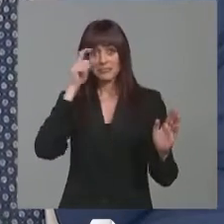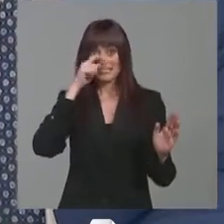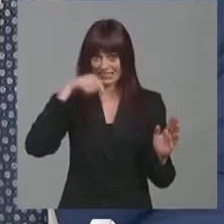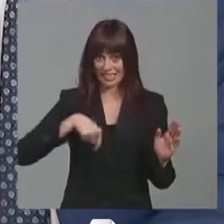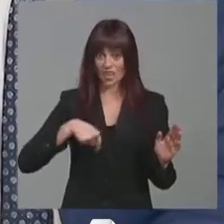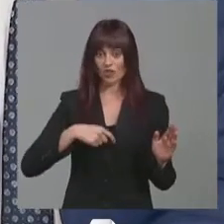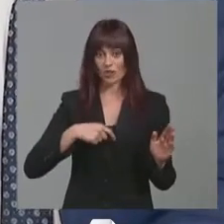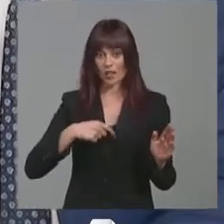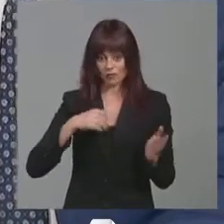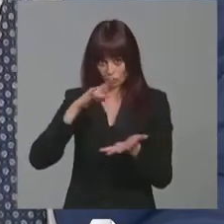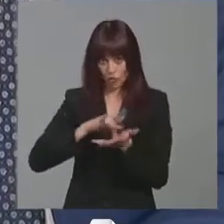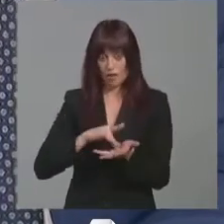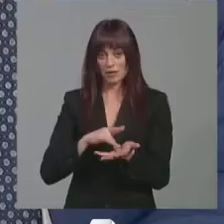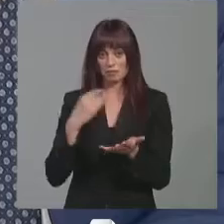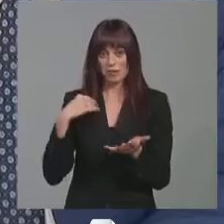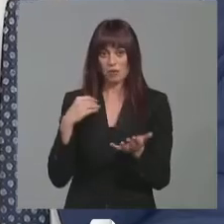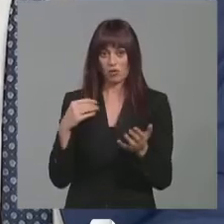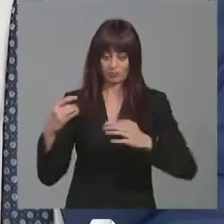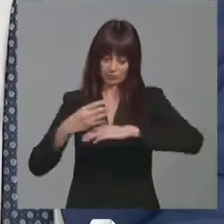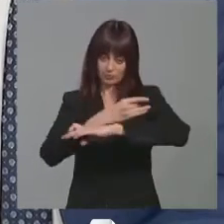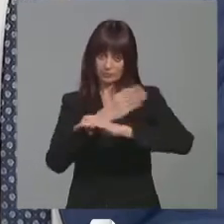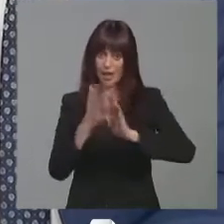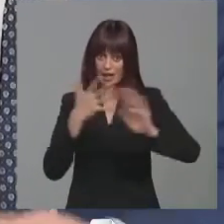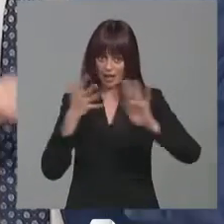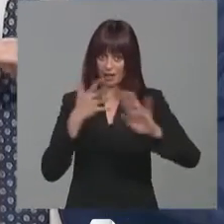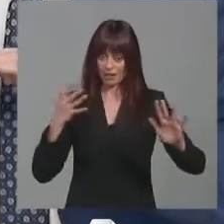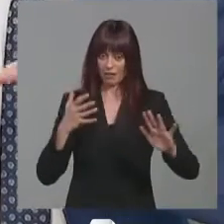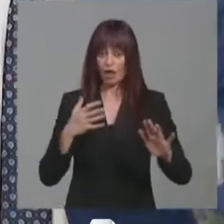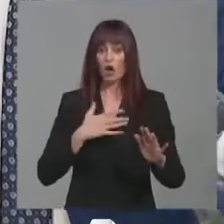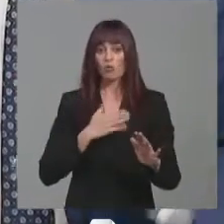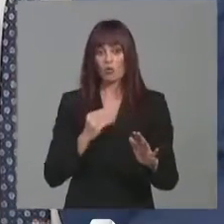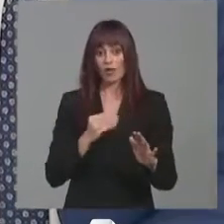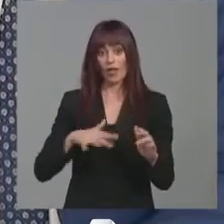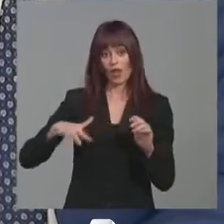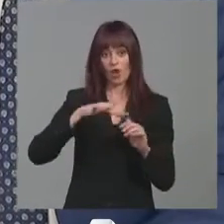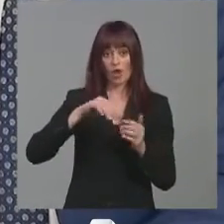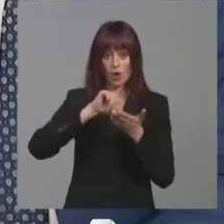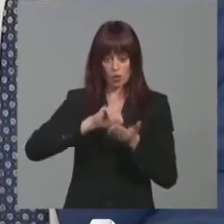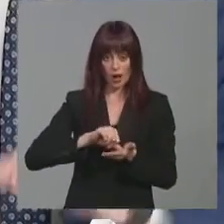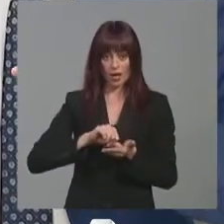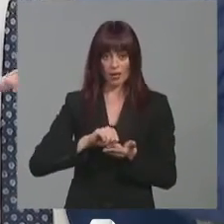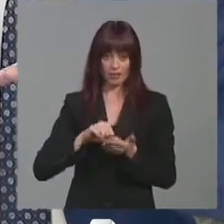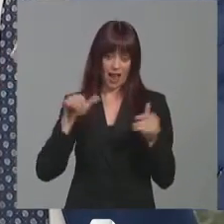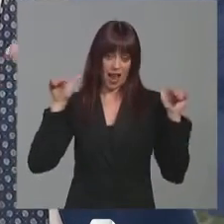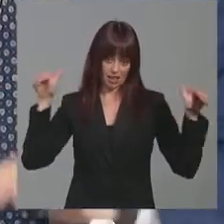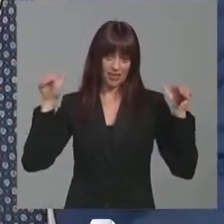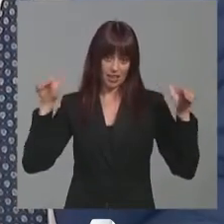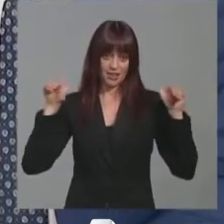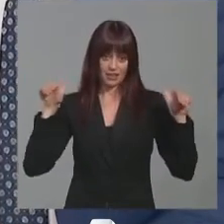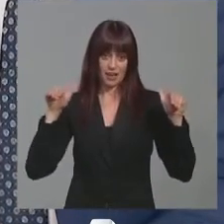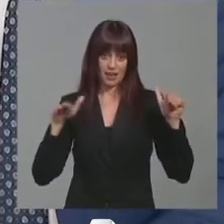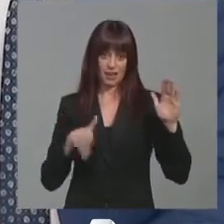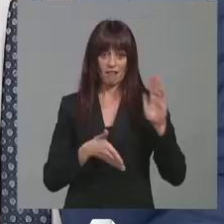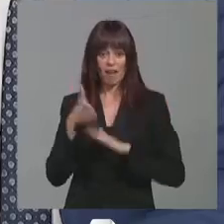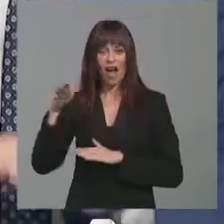lo podamos ver sobre todo en ese tramo de la alta velocidad podamos ver ya la continuidad de la zona urbana de la ciudad de alcantarilla hacia el